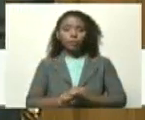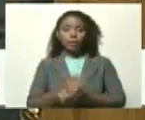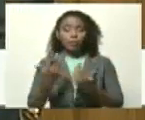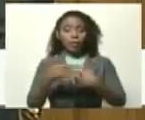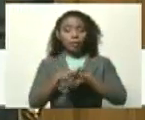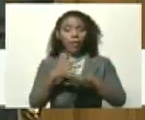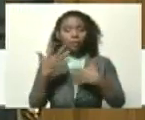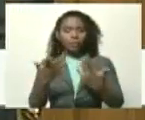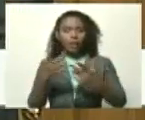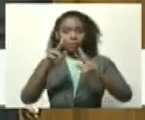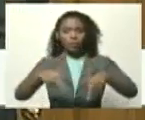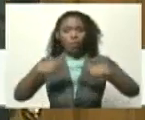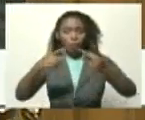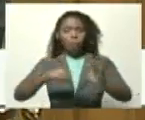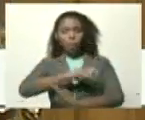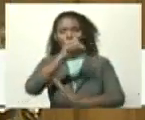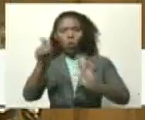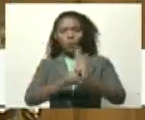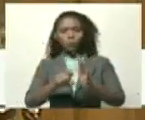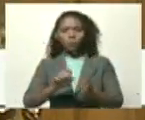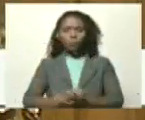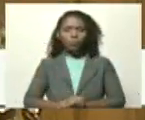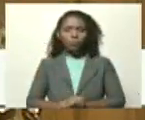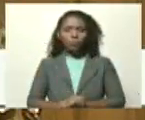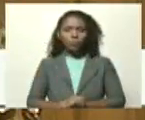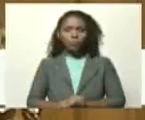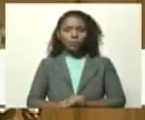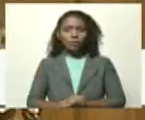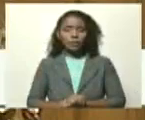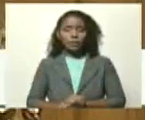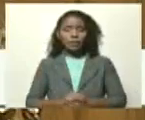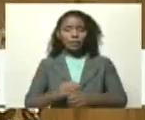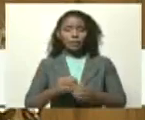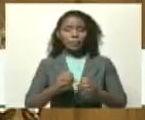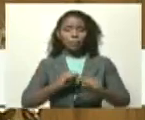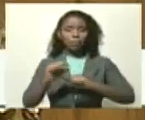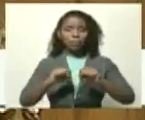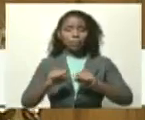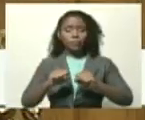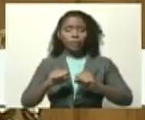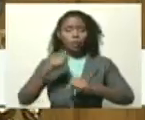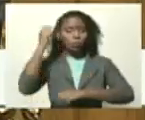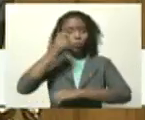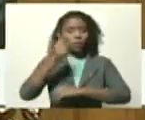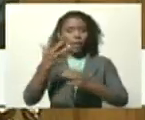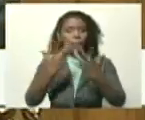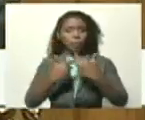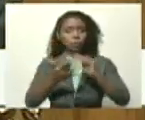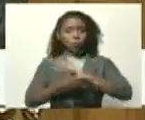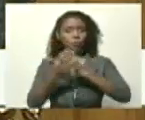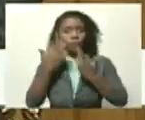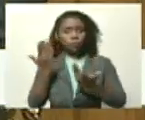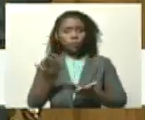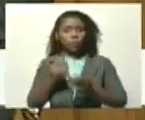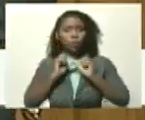una renovación total del aparato de justicia y la administración de justicia. Continuar elaborando leyes